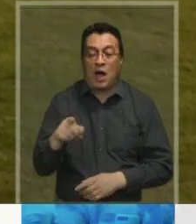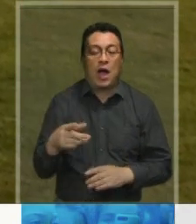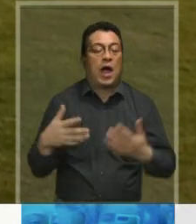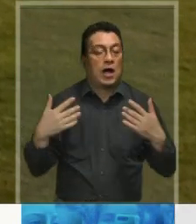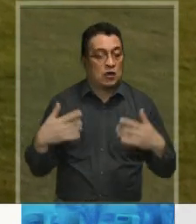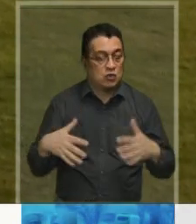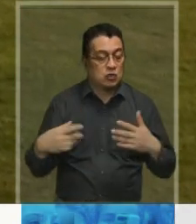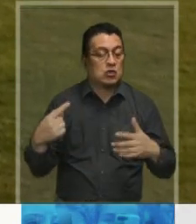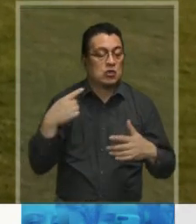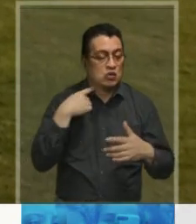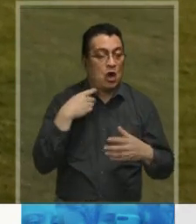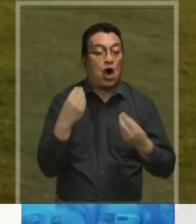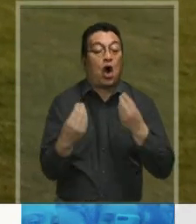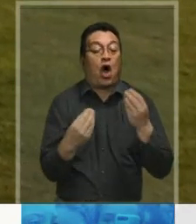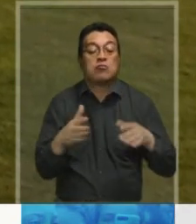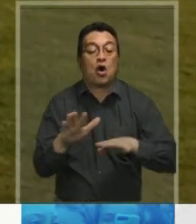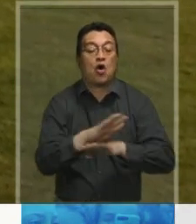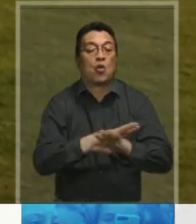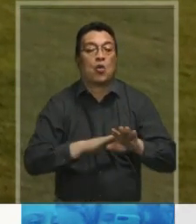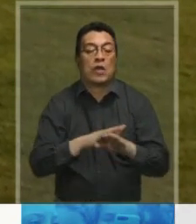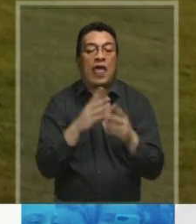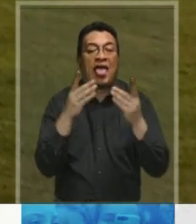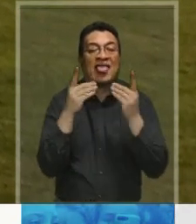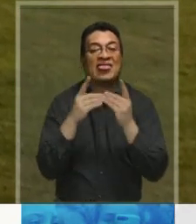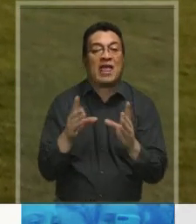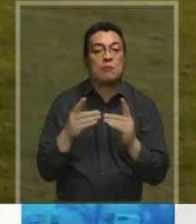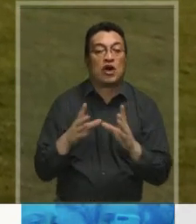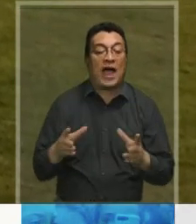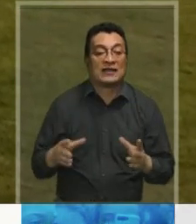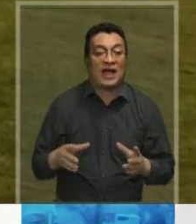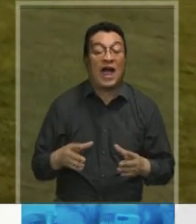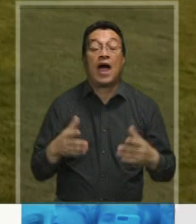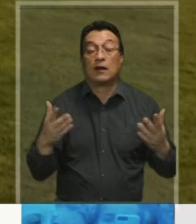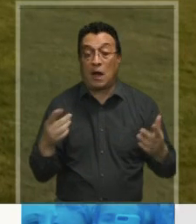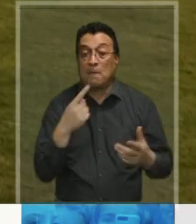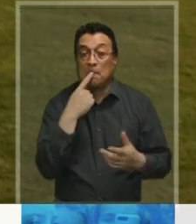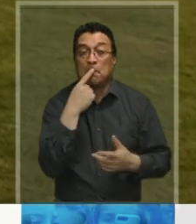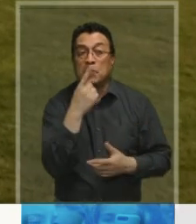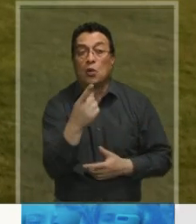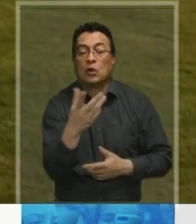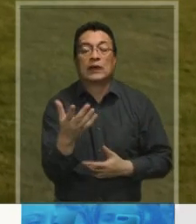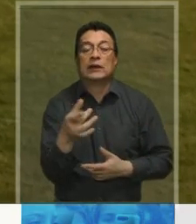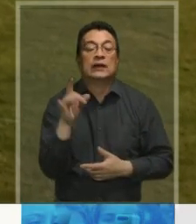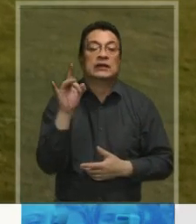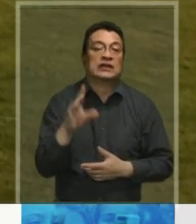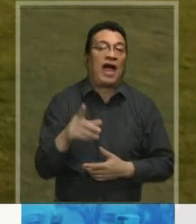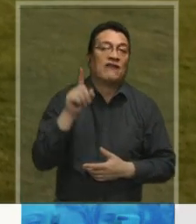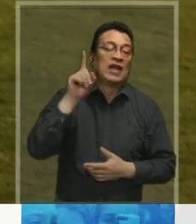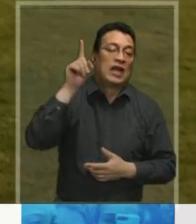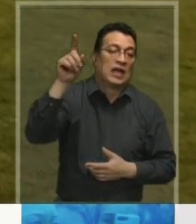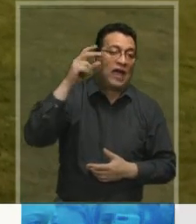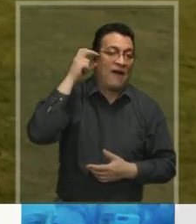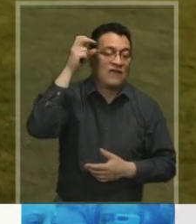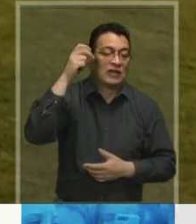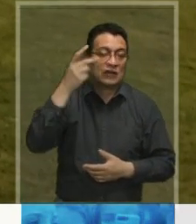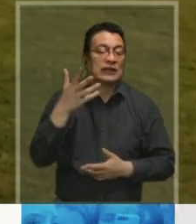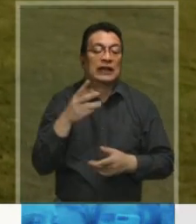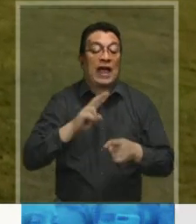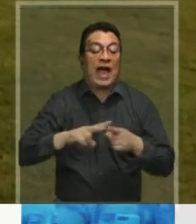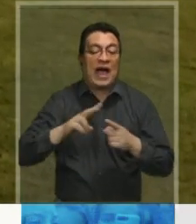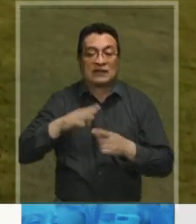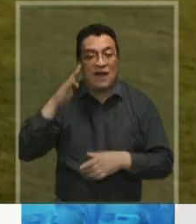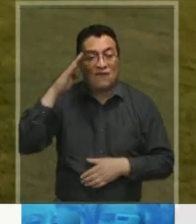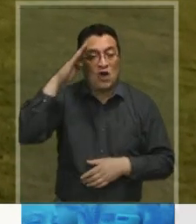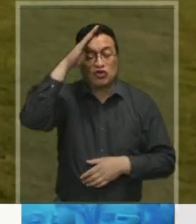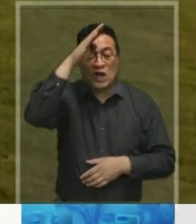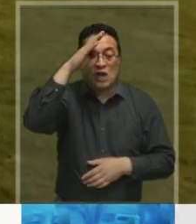a cómo proteger la democracia. Hablando de eso, le preguntamos a Alfonso qué se sabe de lo que ha hecho Jair Bolsonaro, más allá